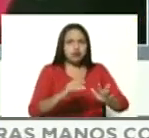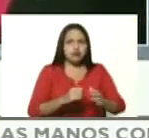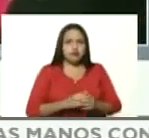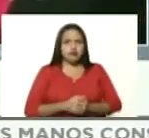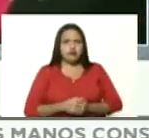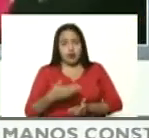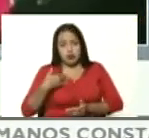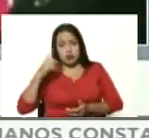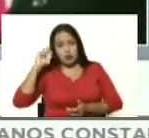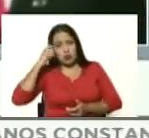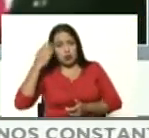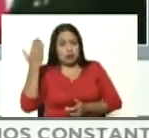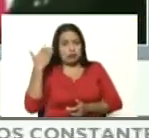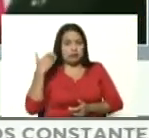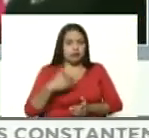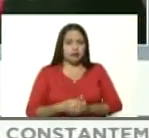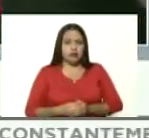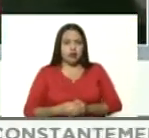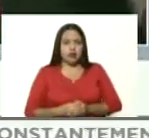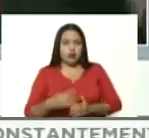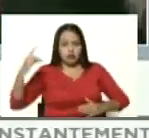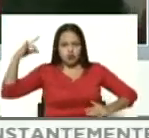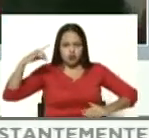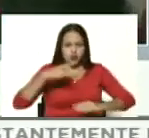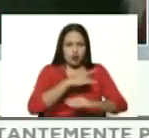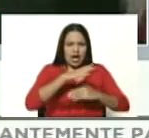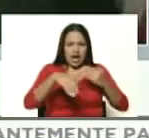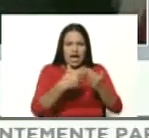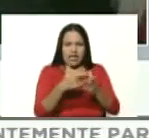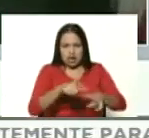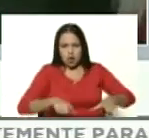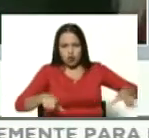Yo recuerdo cuando íbamos llegando del aeropuerto a la cumbre,